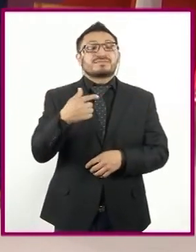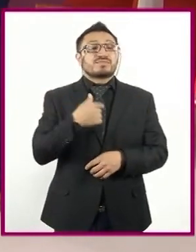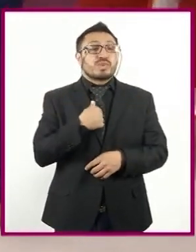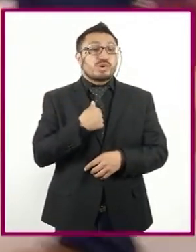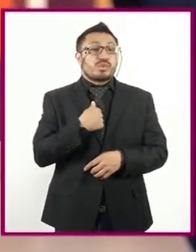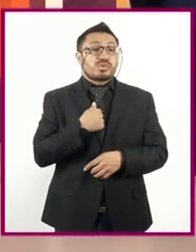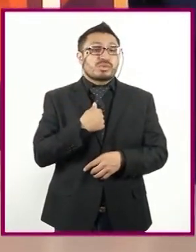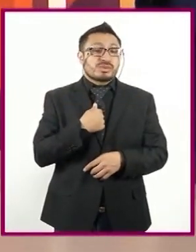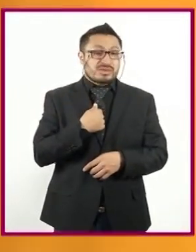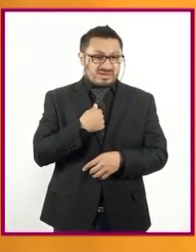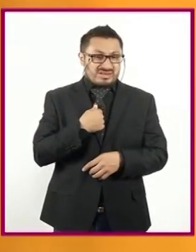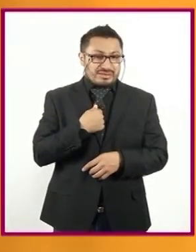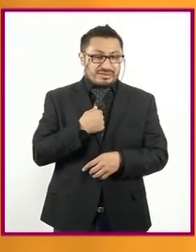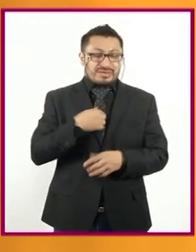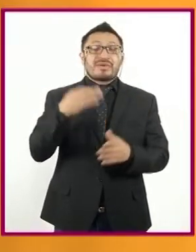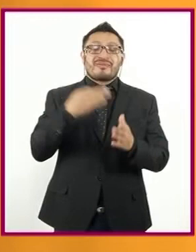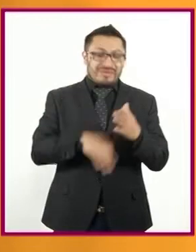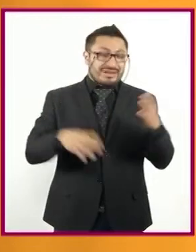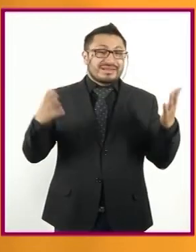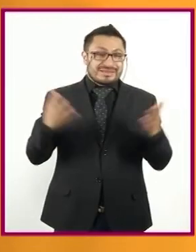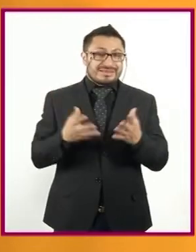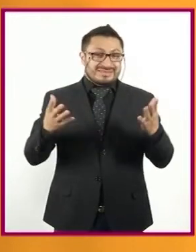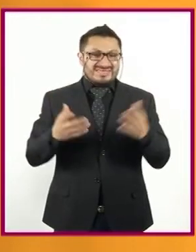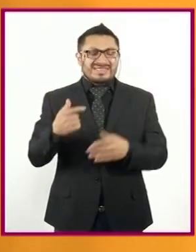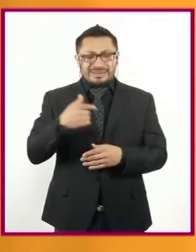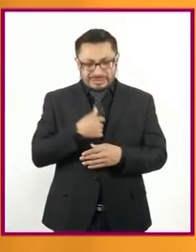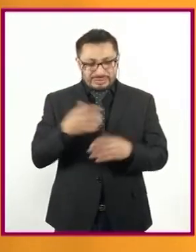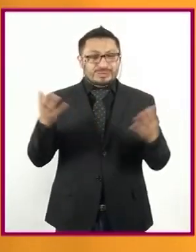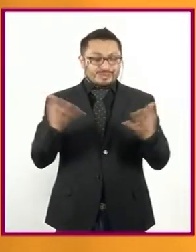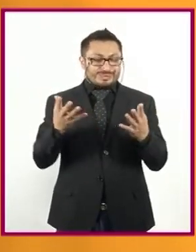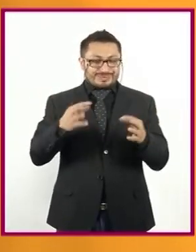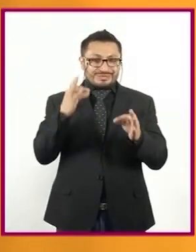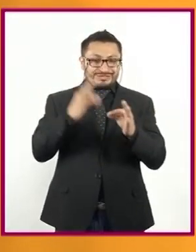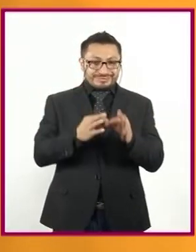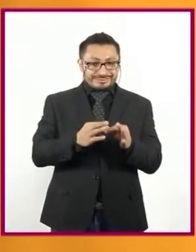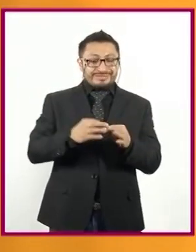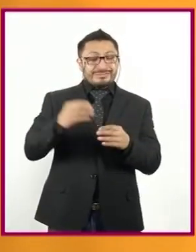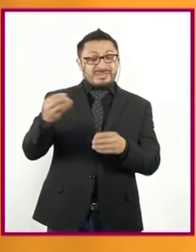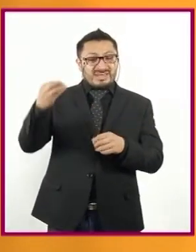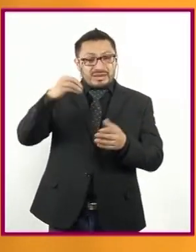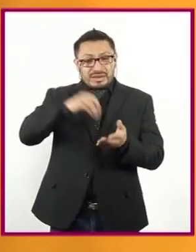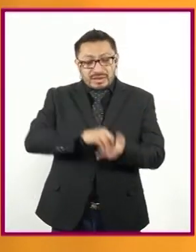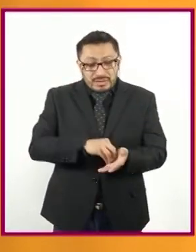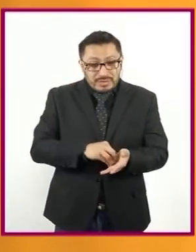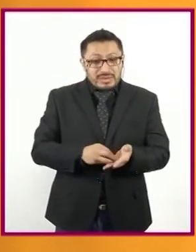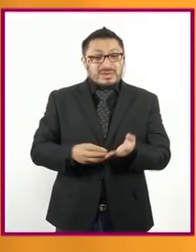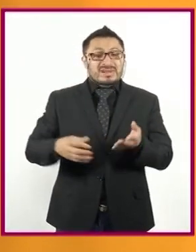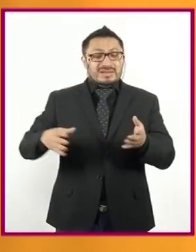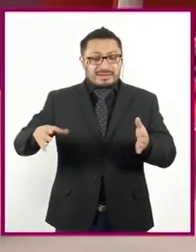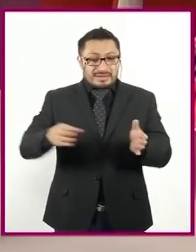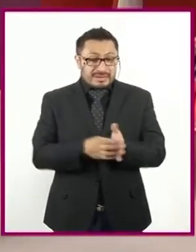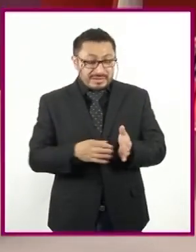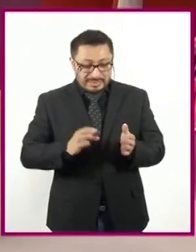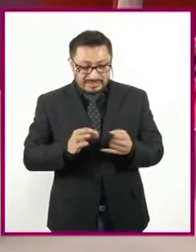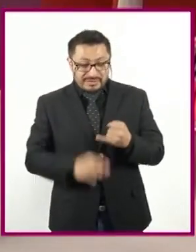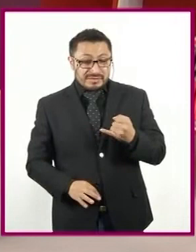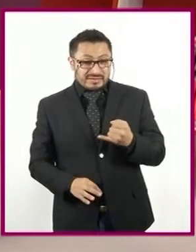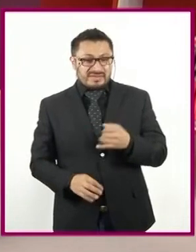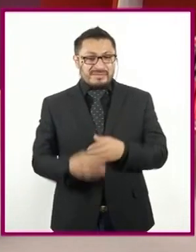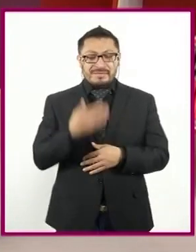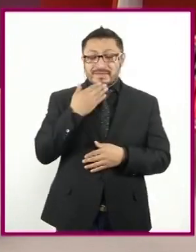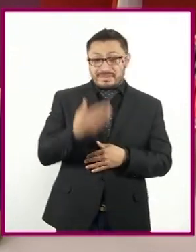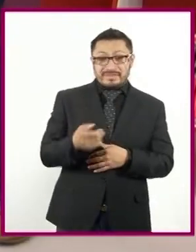que tengo pendiente por hacer, que voy a realizarlo. Y aquí lo voy a poner en el cajón de abajo. Buenísimo, sí. En lo